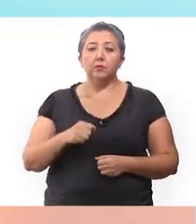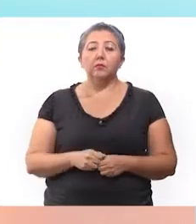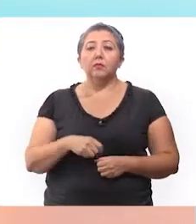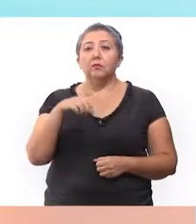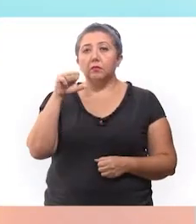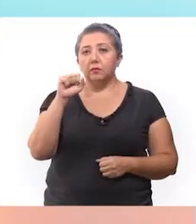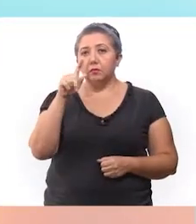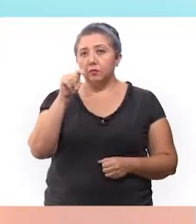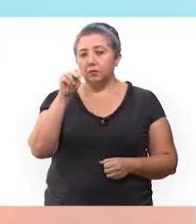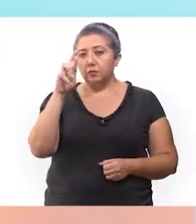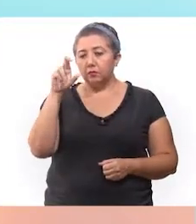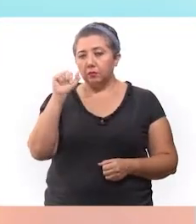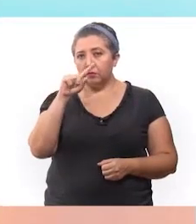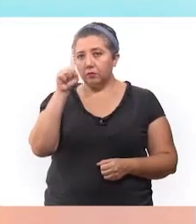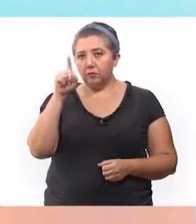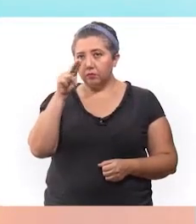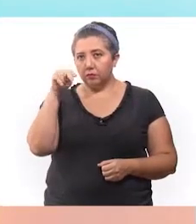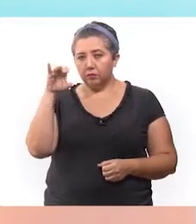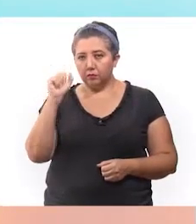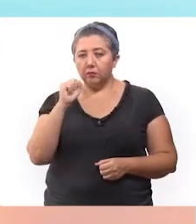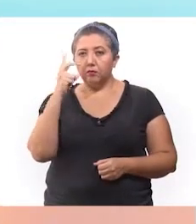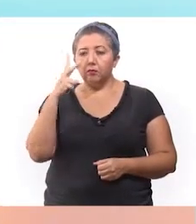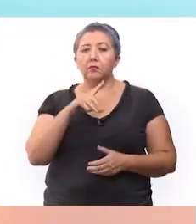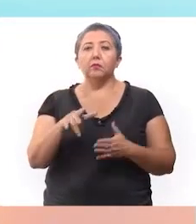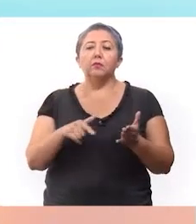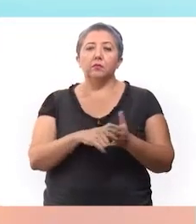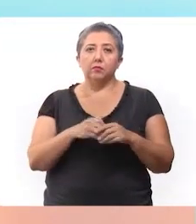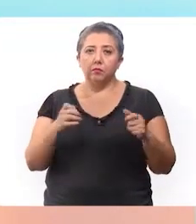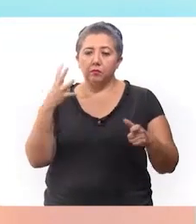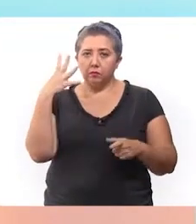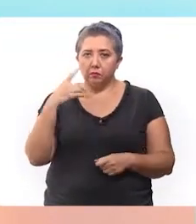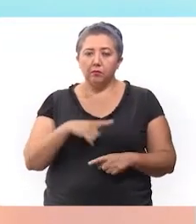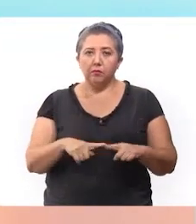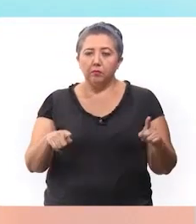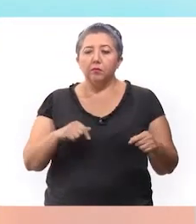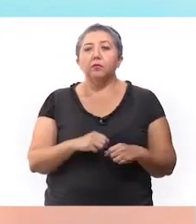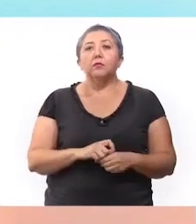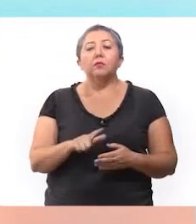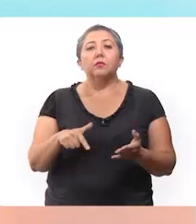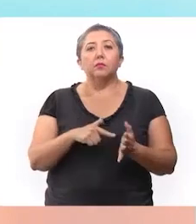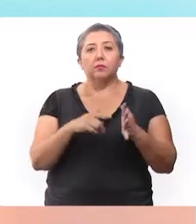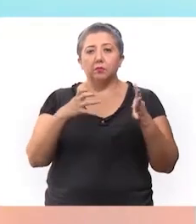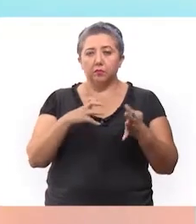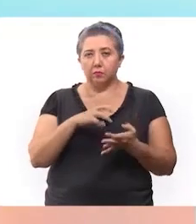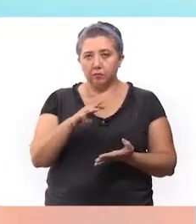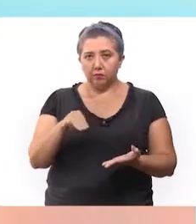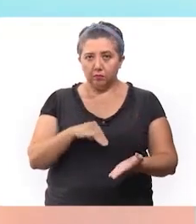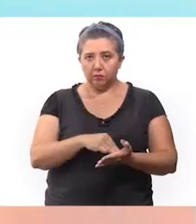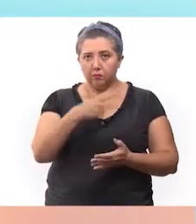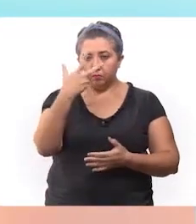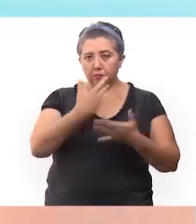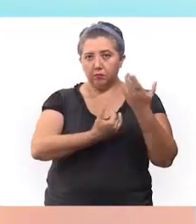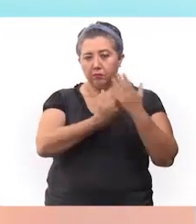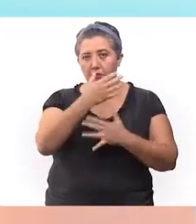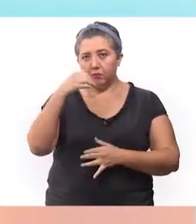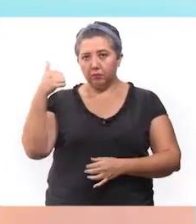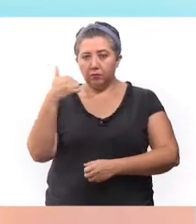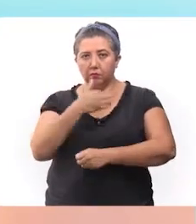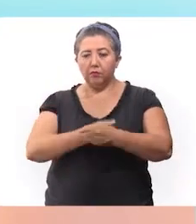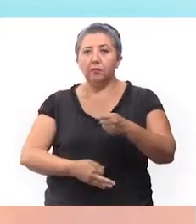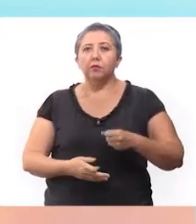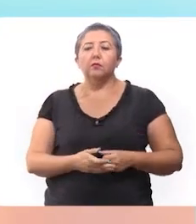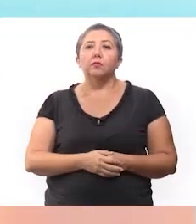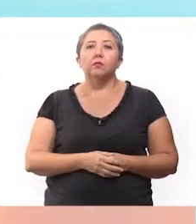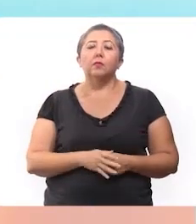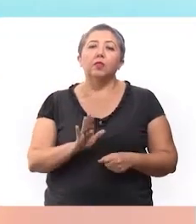de la farmacéutica AstraZeneca, se realizará en los 2 macrocentros y 4 módulos distribuidos en la ciudad, de 8 de la mañana a 6 de la